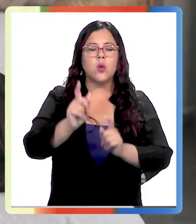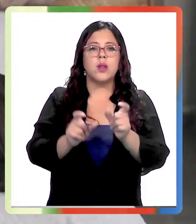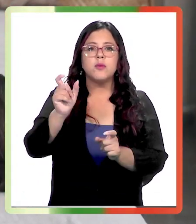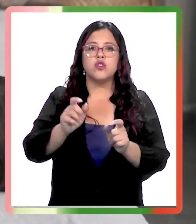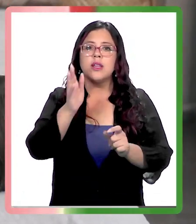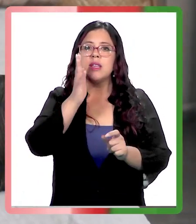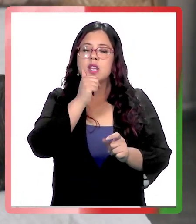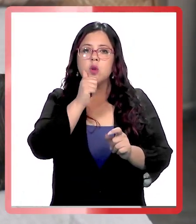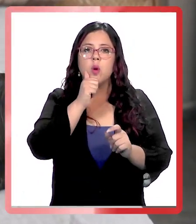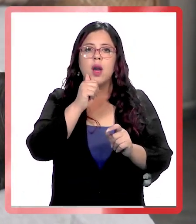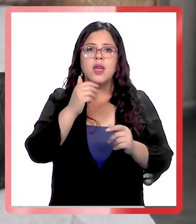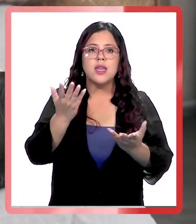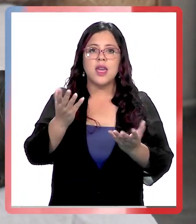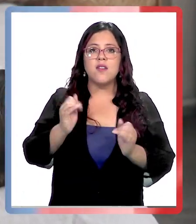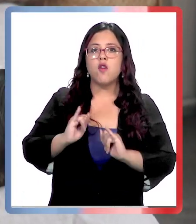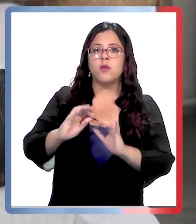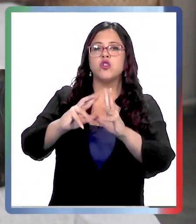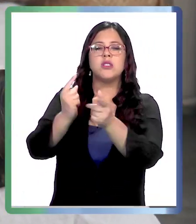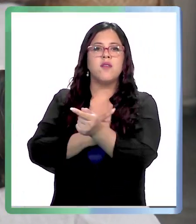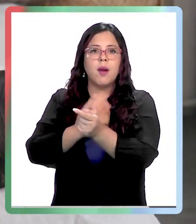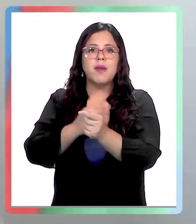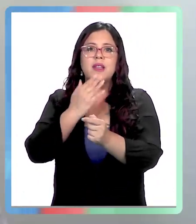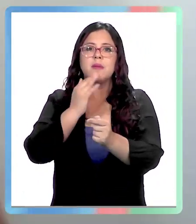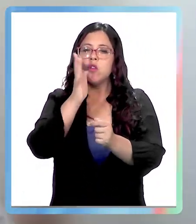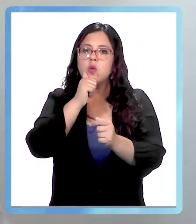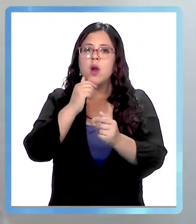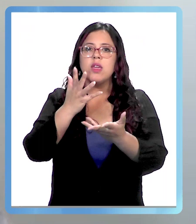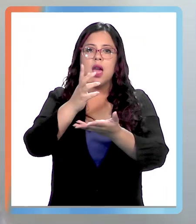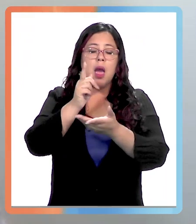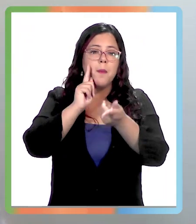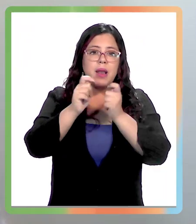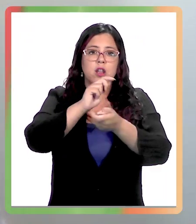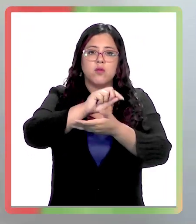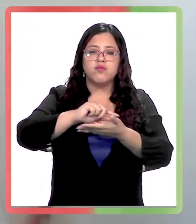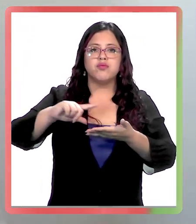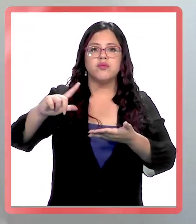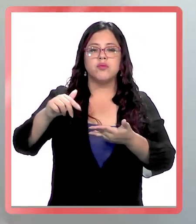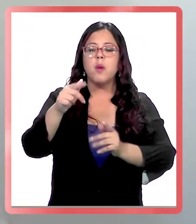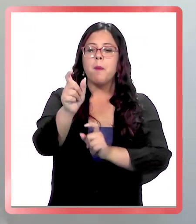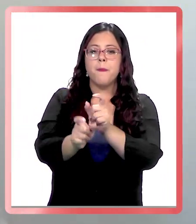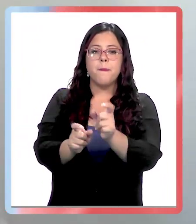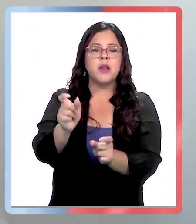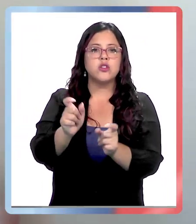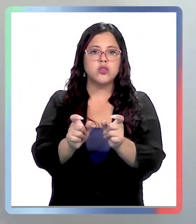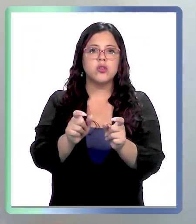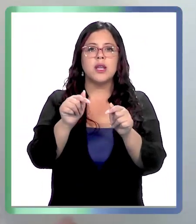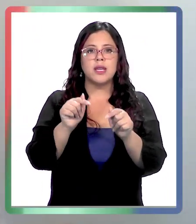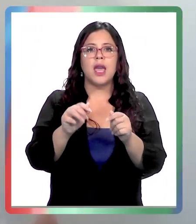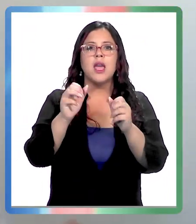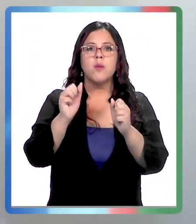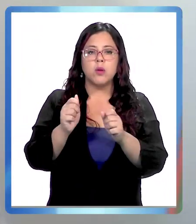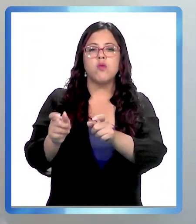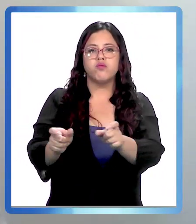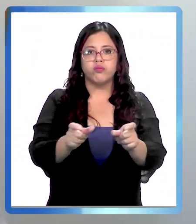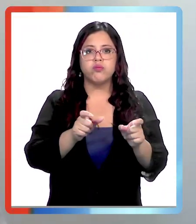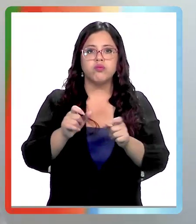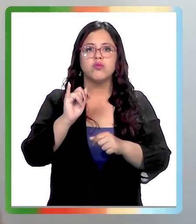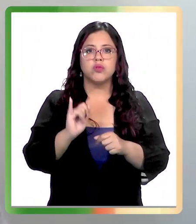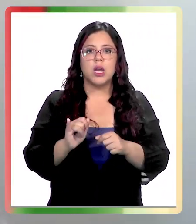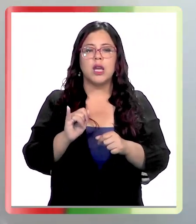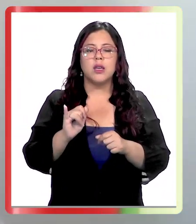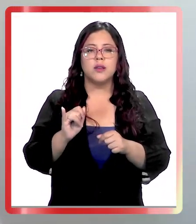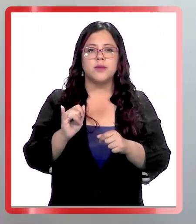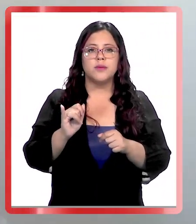pesquisar un cáncer colorectal. Y aquí el paciente que presente esos síntomas debiera consultar en forma oportuna a su médico para investigar